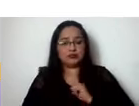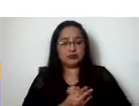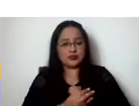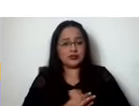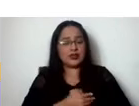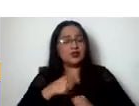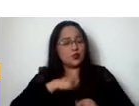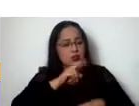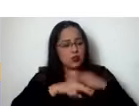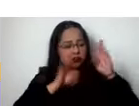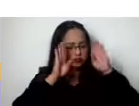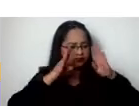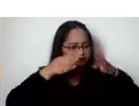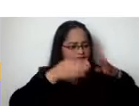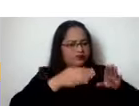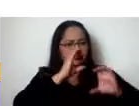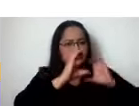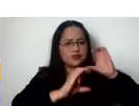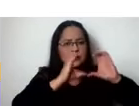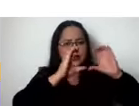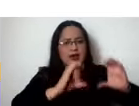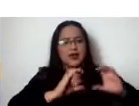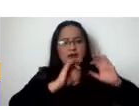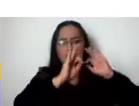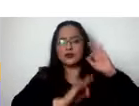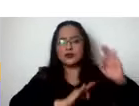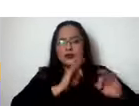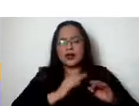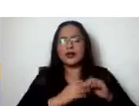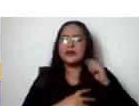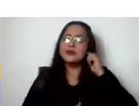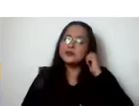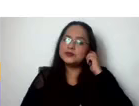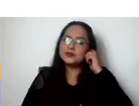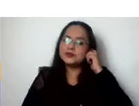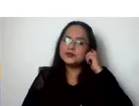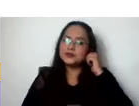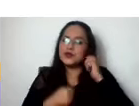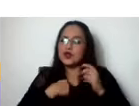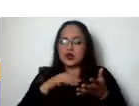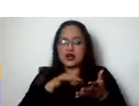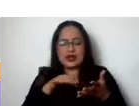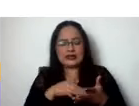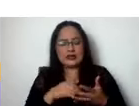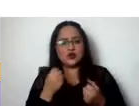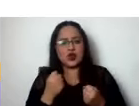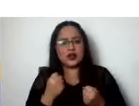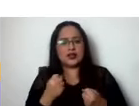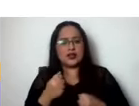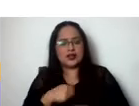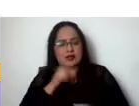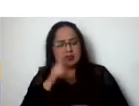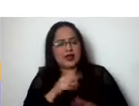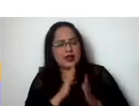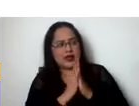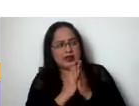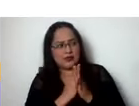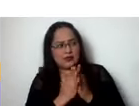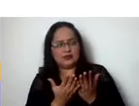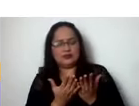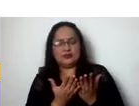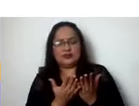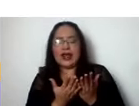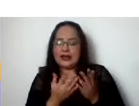Sí, te digo, cuando leí, lo oí muy fuerte. El libro al final, te digo, me dejó otra sensación, pero sí, el